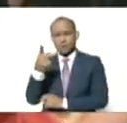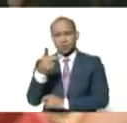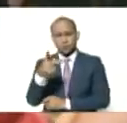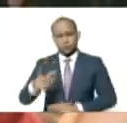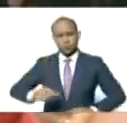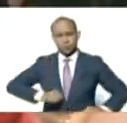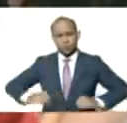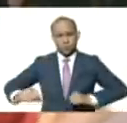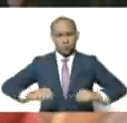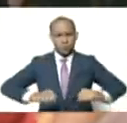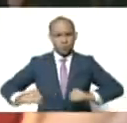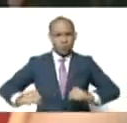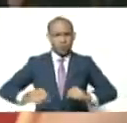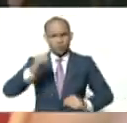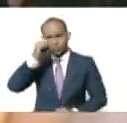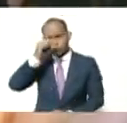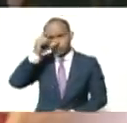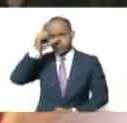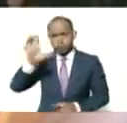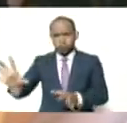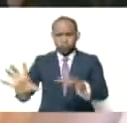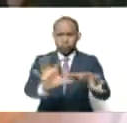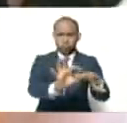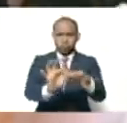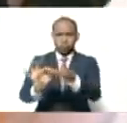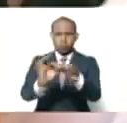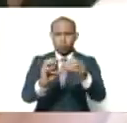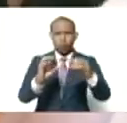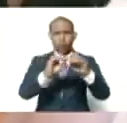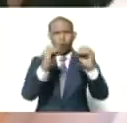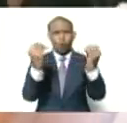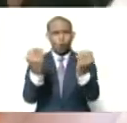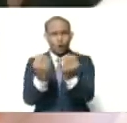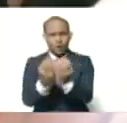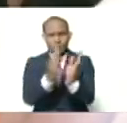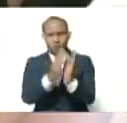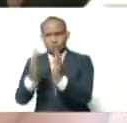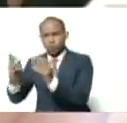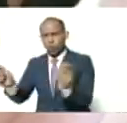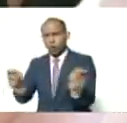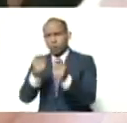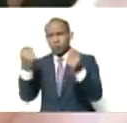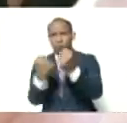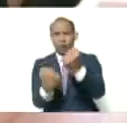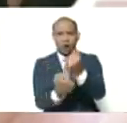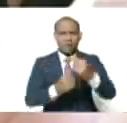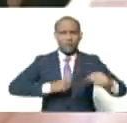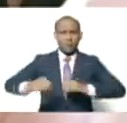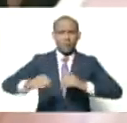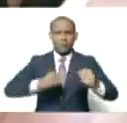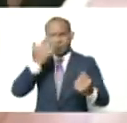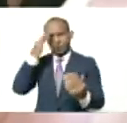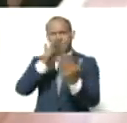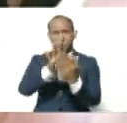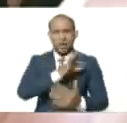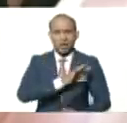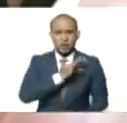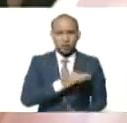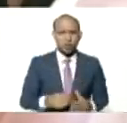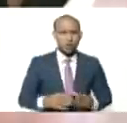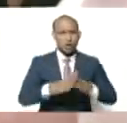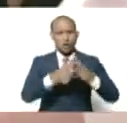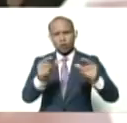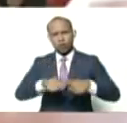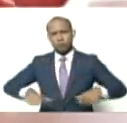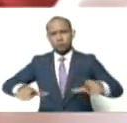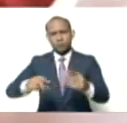procurando la mayor capacidad vinculativa con las organizaciones populares de base, movimientos y frentes sociales de todos los